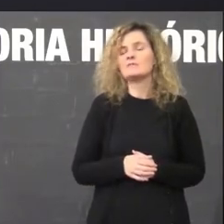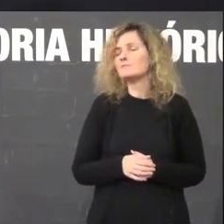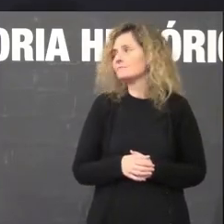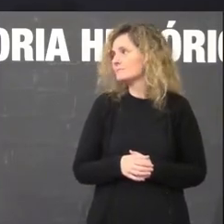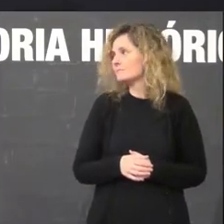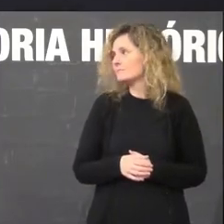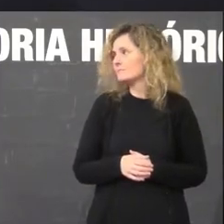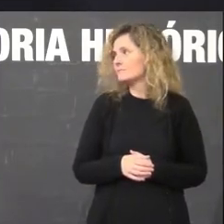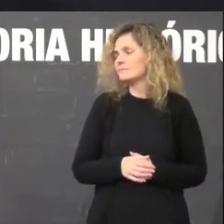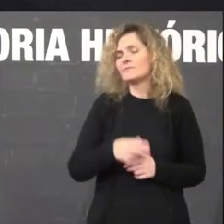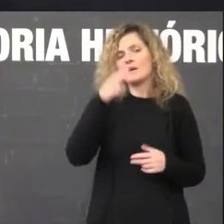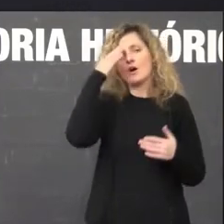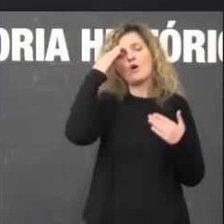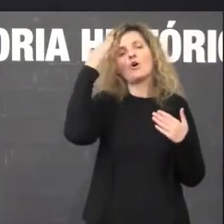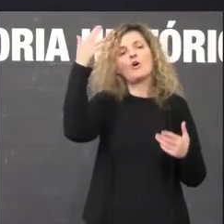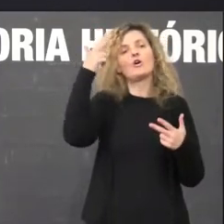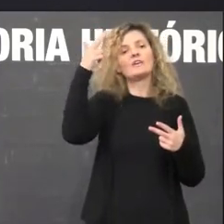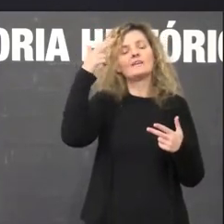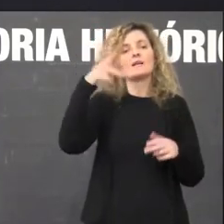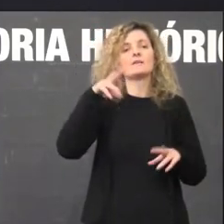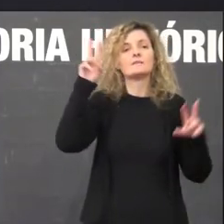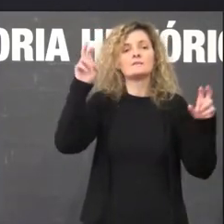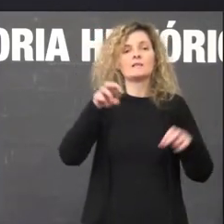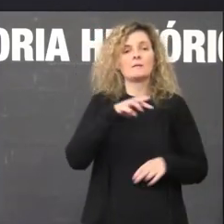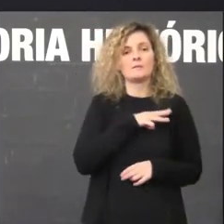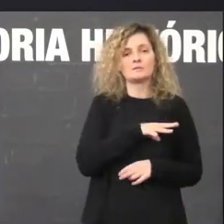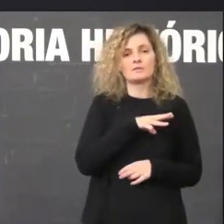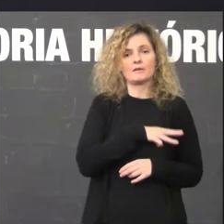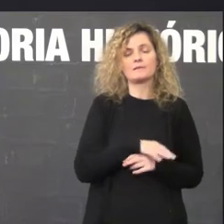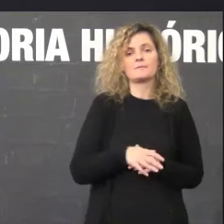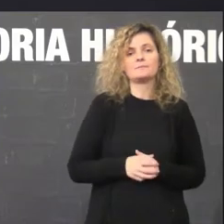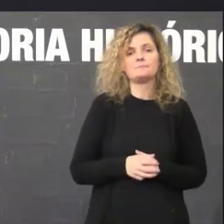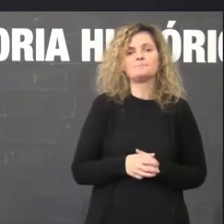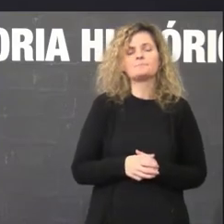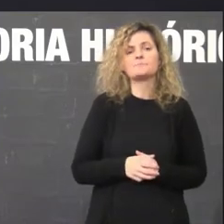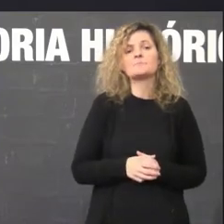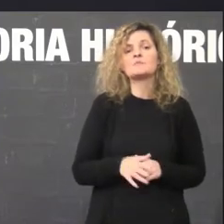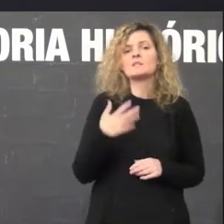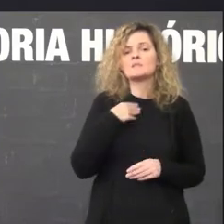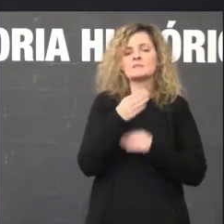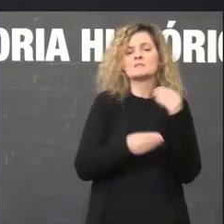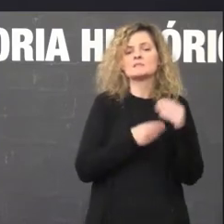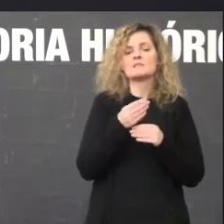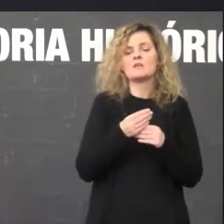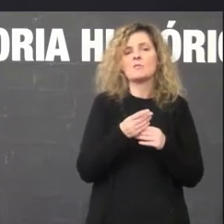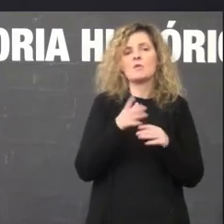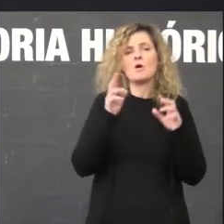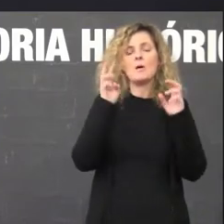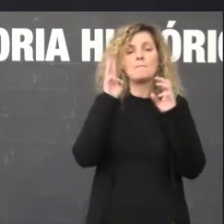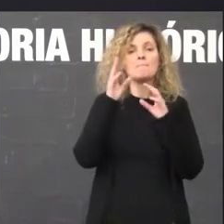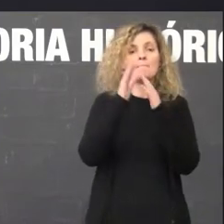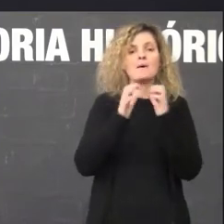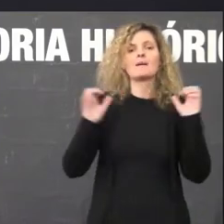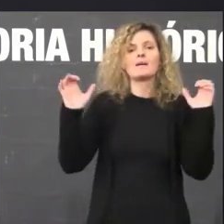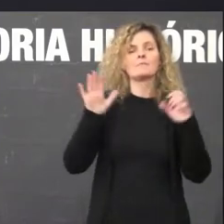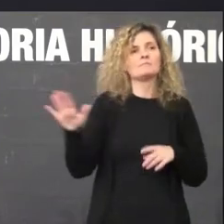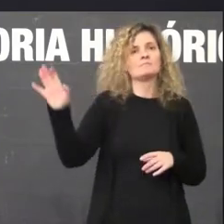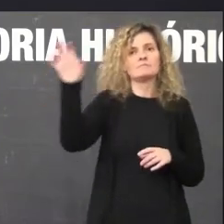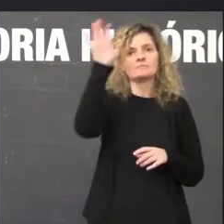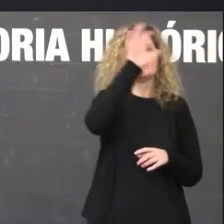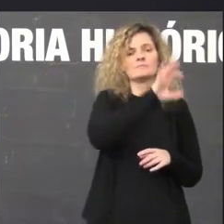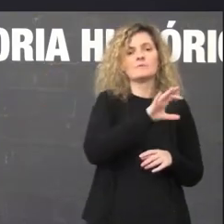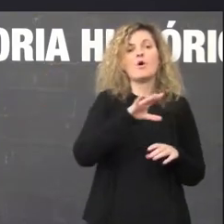da honorabilidade da masonería que se fixo por parlamentos regionales, por